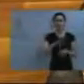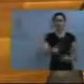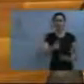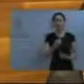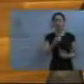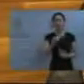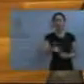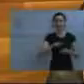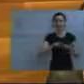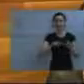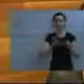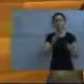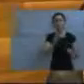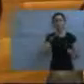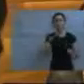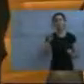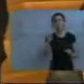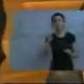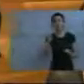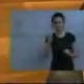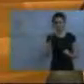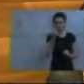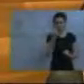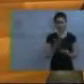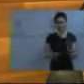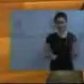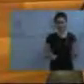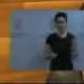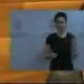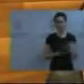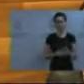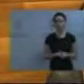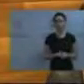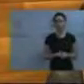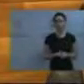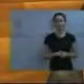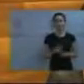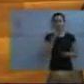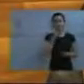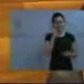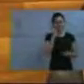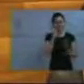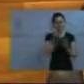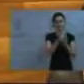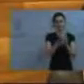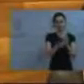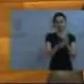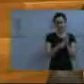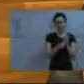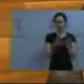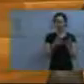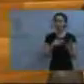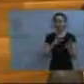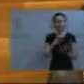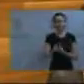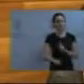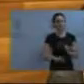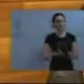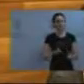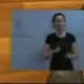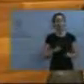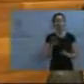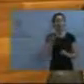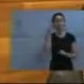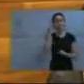del Principado es del 2012, si no me equivoco. Pero, mire, yo le quiero contar los puntos que a nosotros nos preocupan y que yo creo que usted